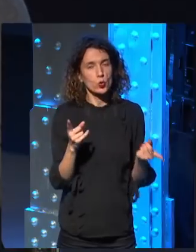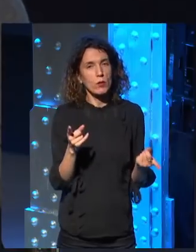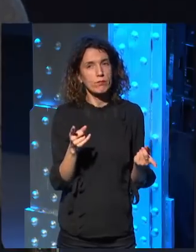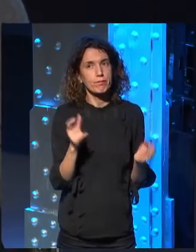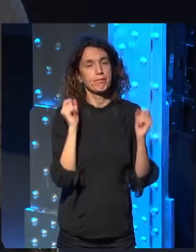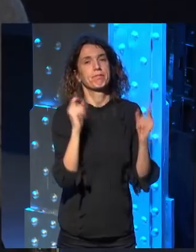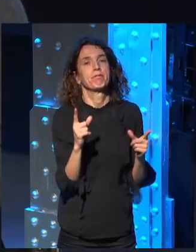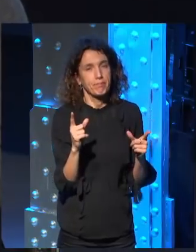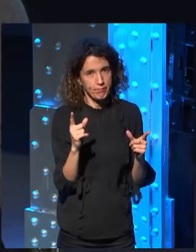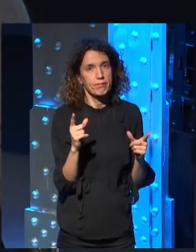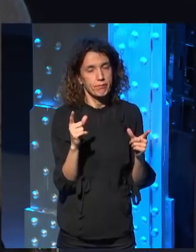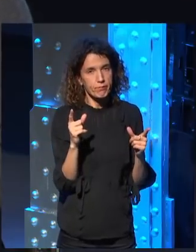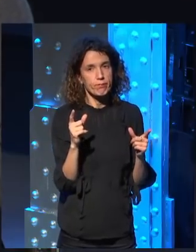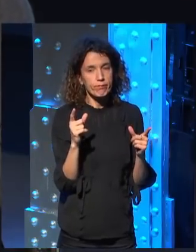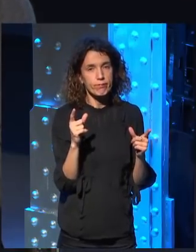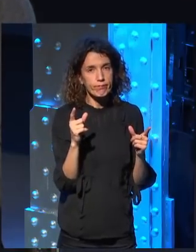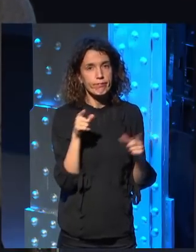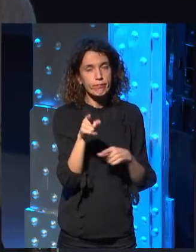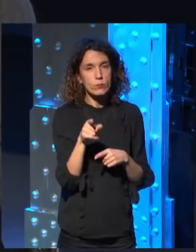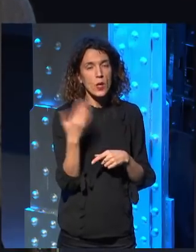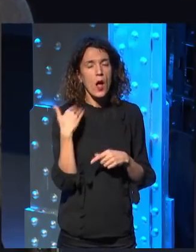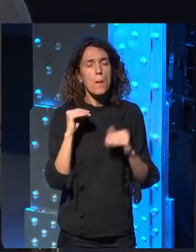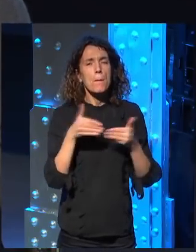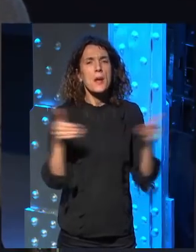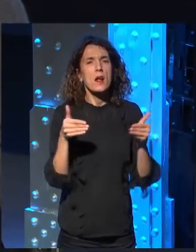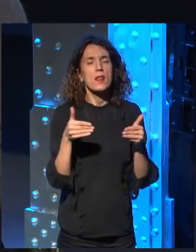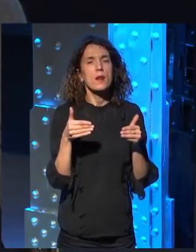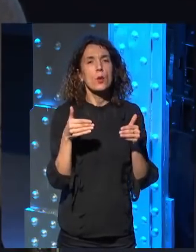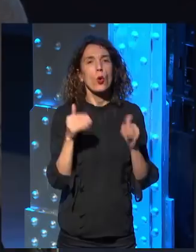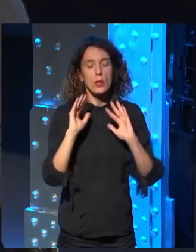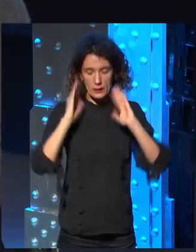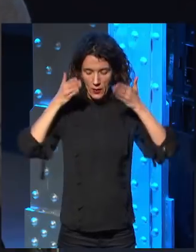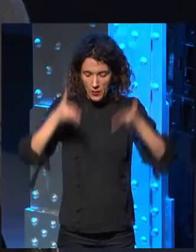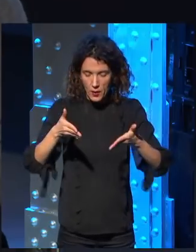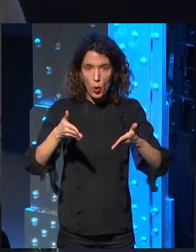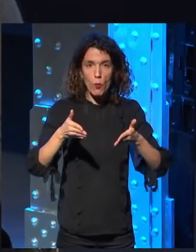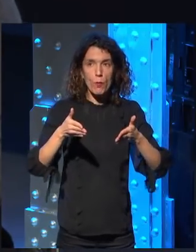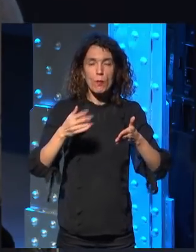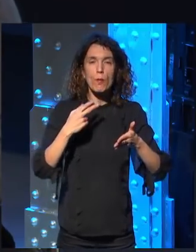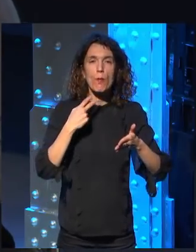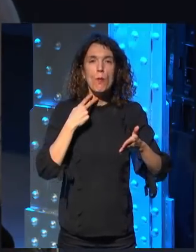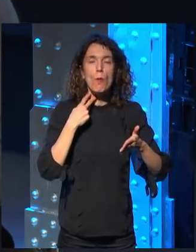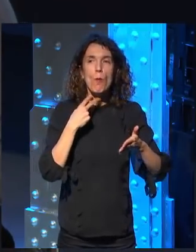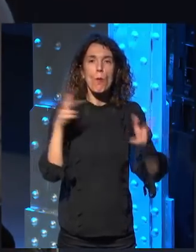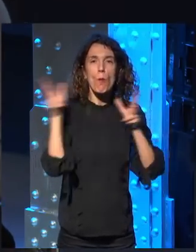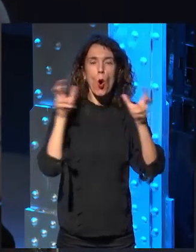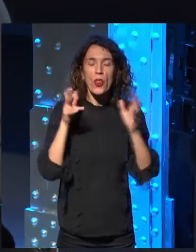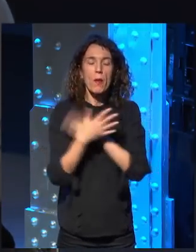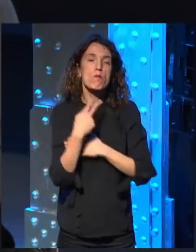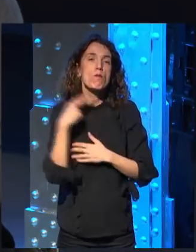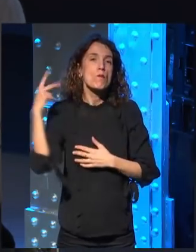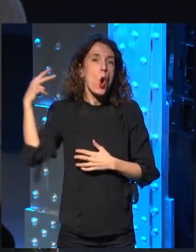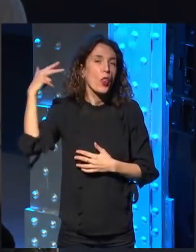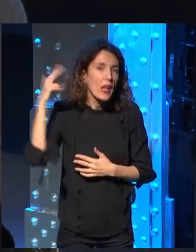que descubrí, que tú al principio empiezas a prestar atención a las voces un poco, empiezas a oír voces,